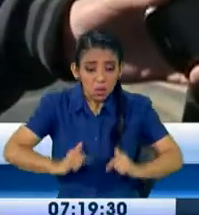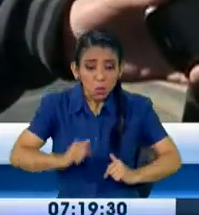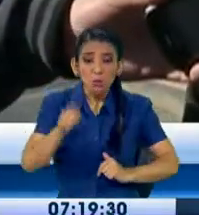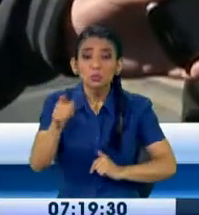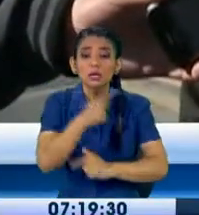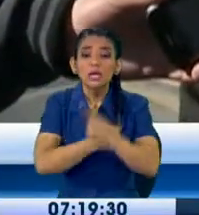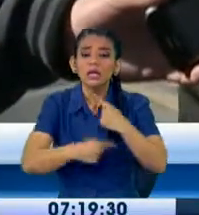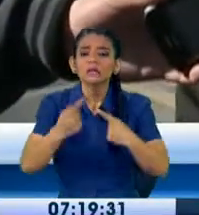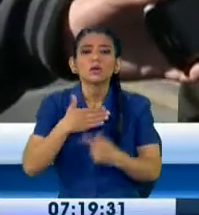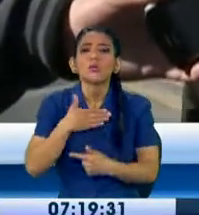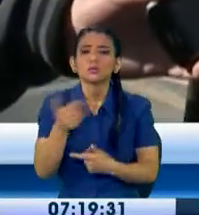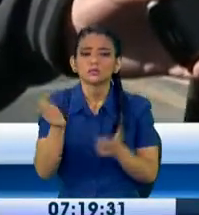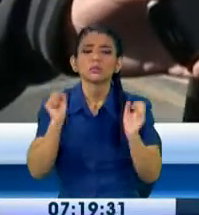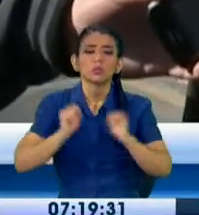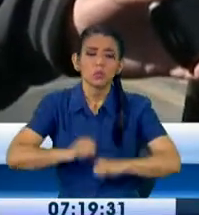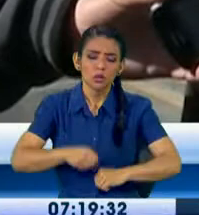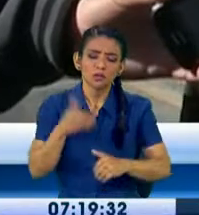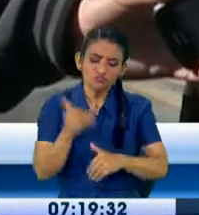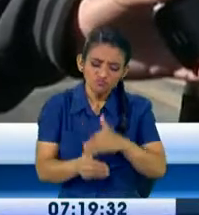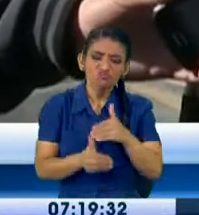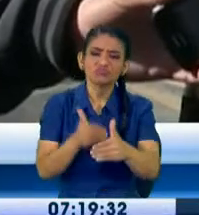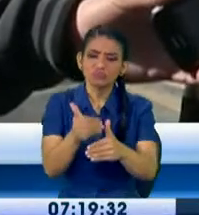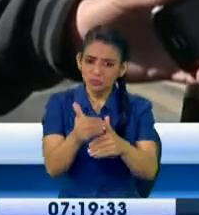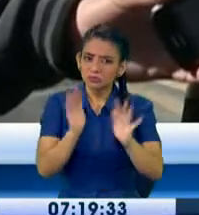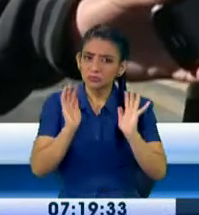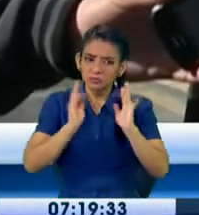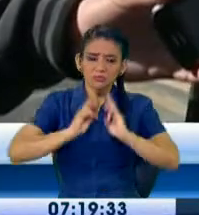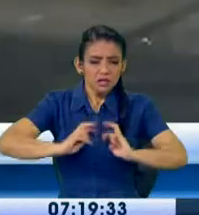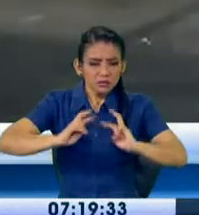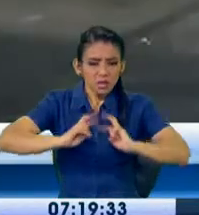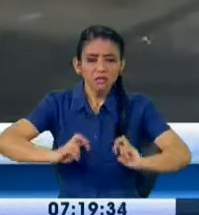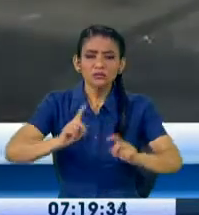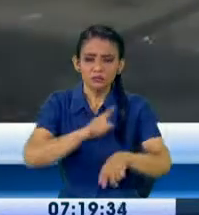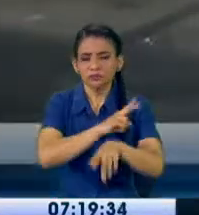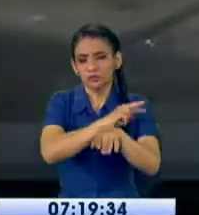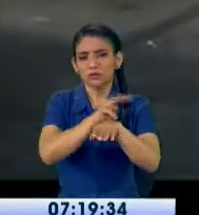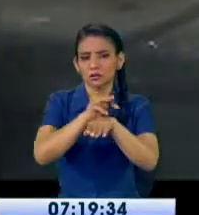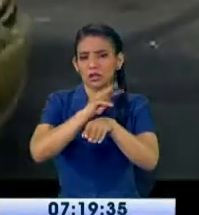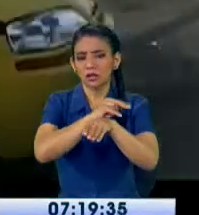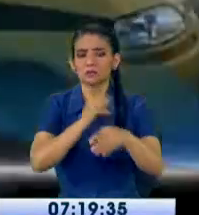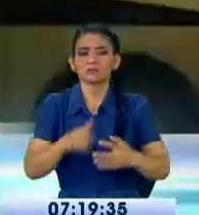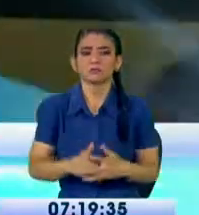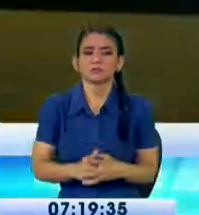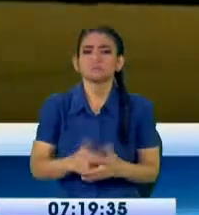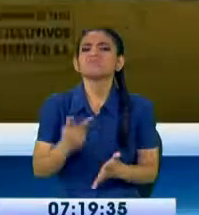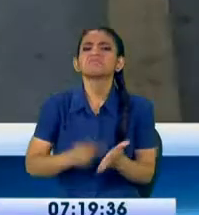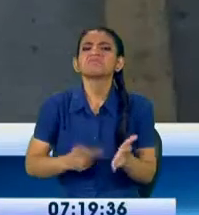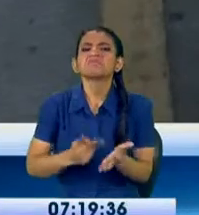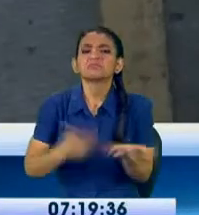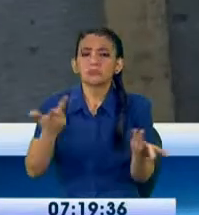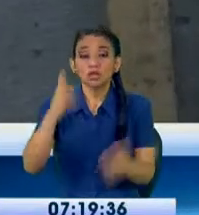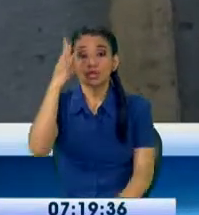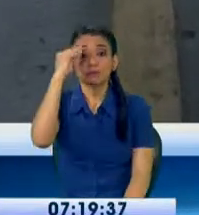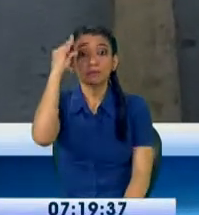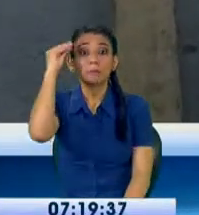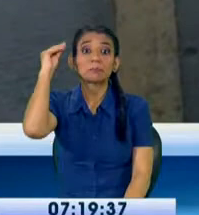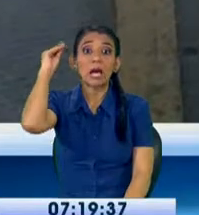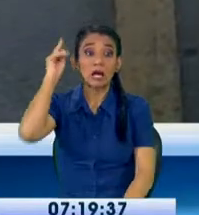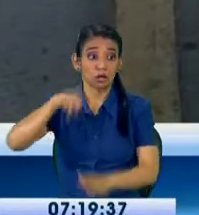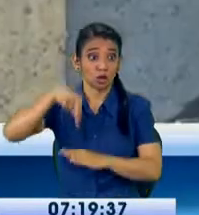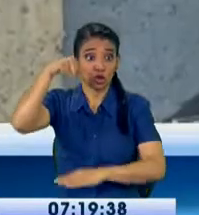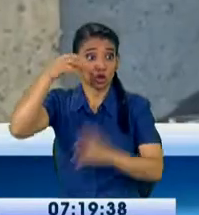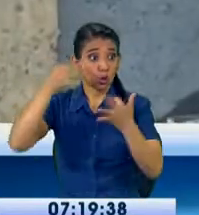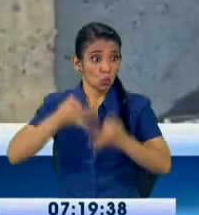heridas, todo eso para poder dar determinación directamente al señor fiscal. El accidente sucedió al norte de Riobamba. Al parecer,